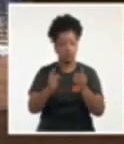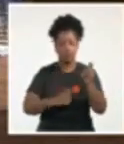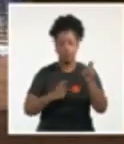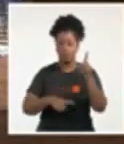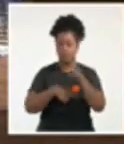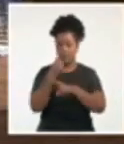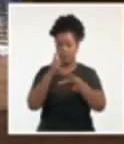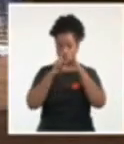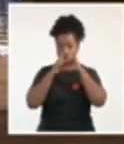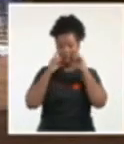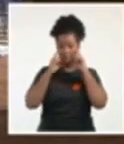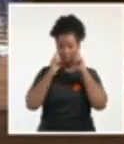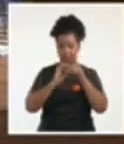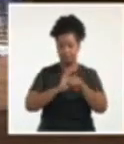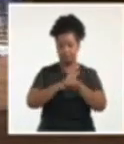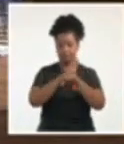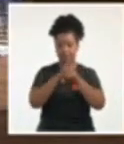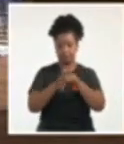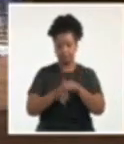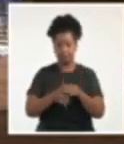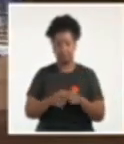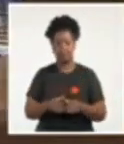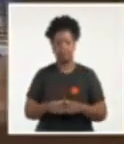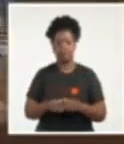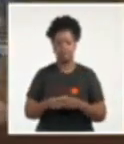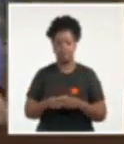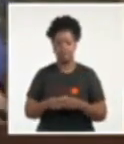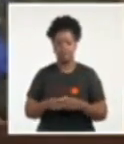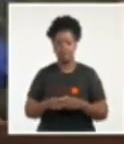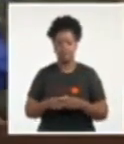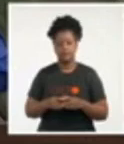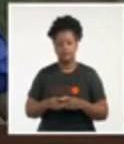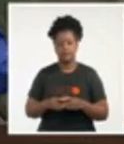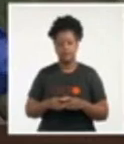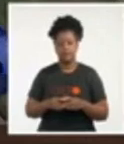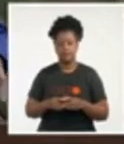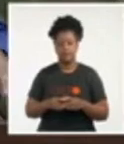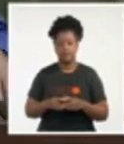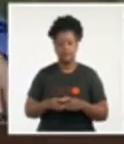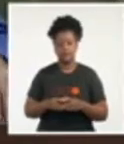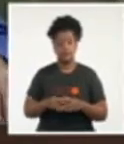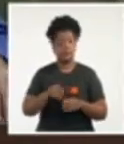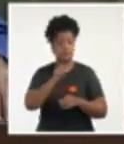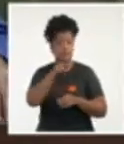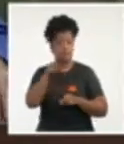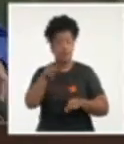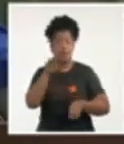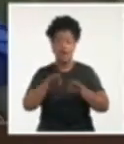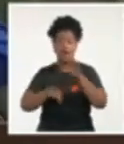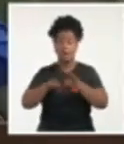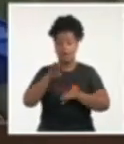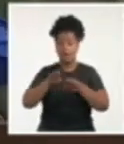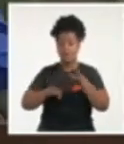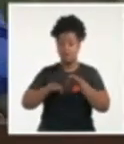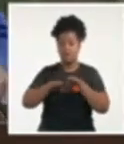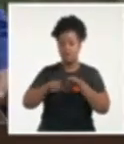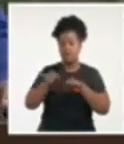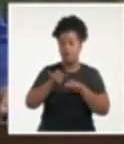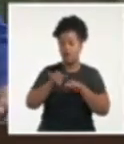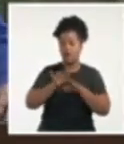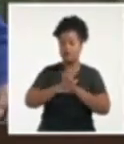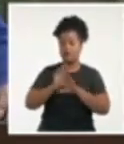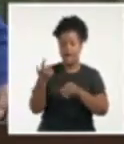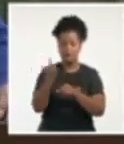se disminuya la percepción de riesgo, pero también lamentablemente disminuye la percepción de riesgo en lo institucional y a veces